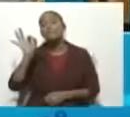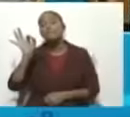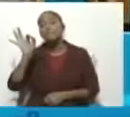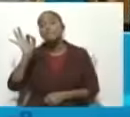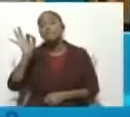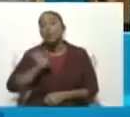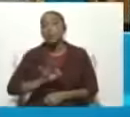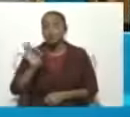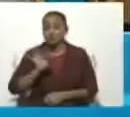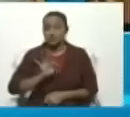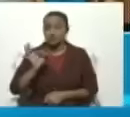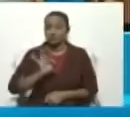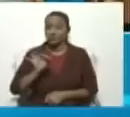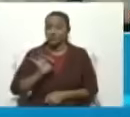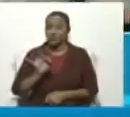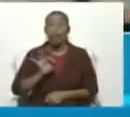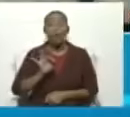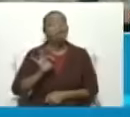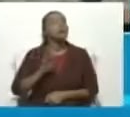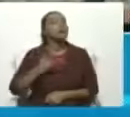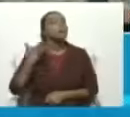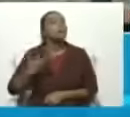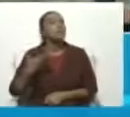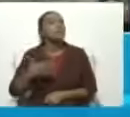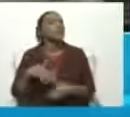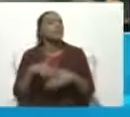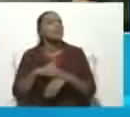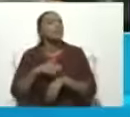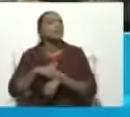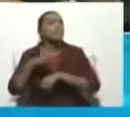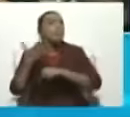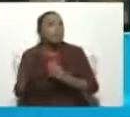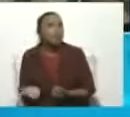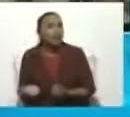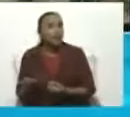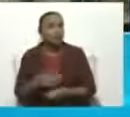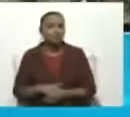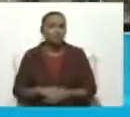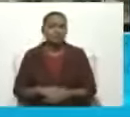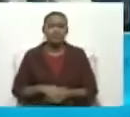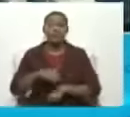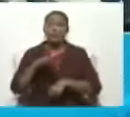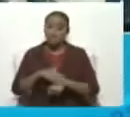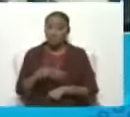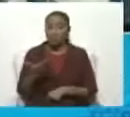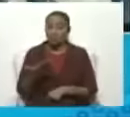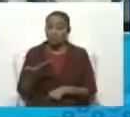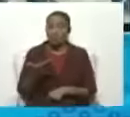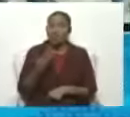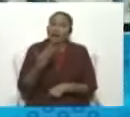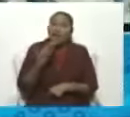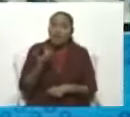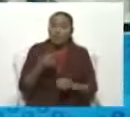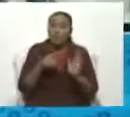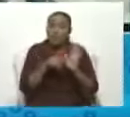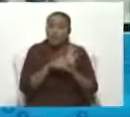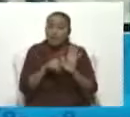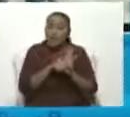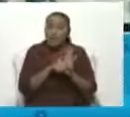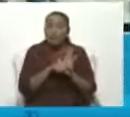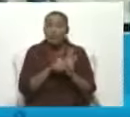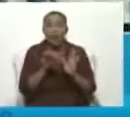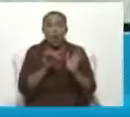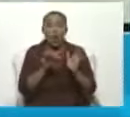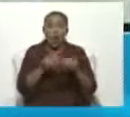y eso es muy importante porque podemos decir que las incidencias fueron mínimas. Tuvimos